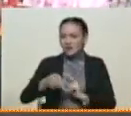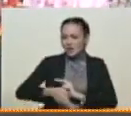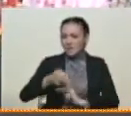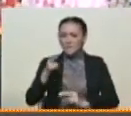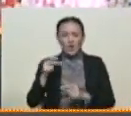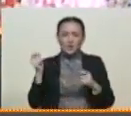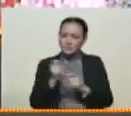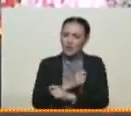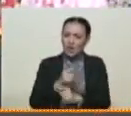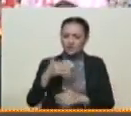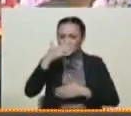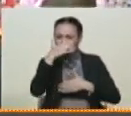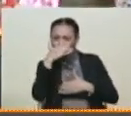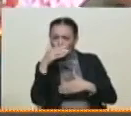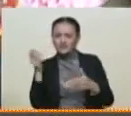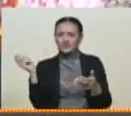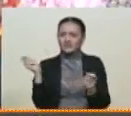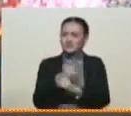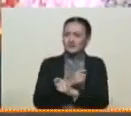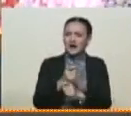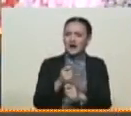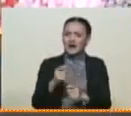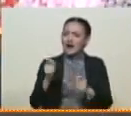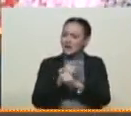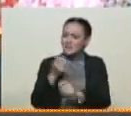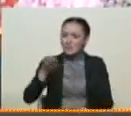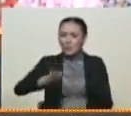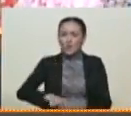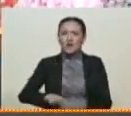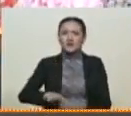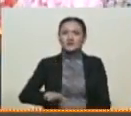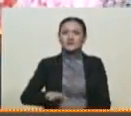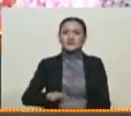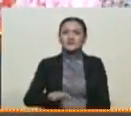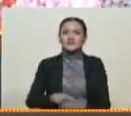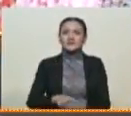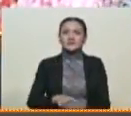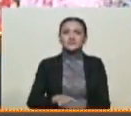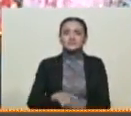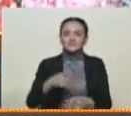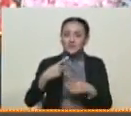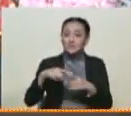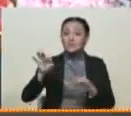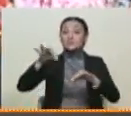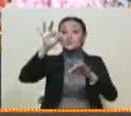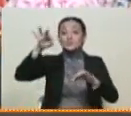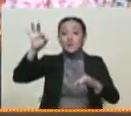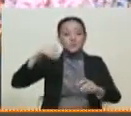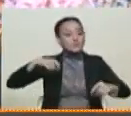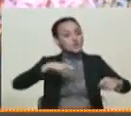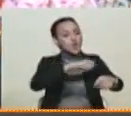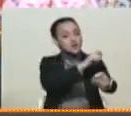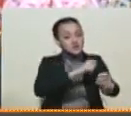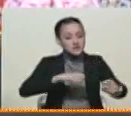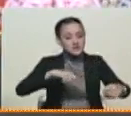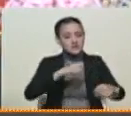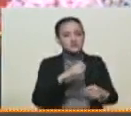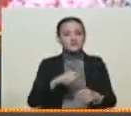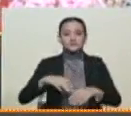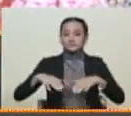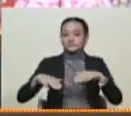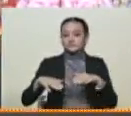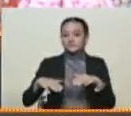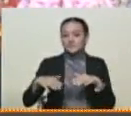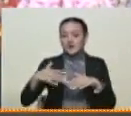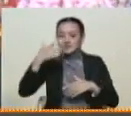el secuestro, quiero cambiar la muerte por una batuta, por un violín, por una burriquita, por